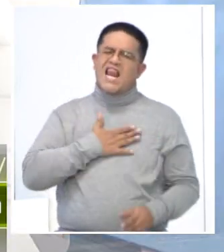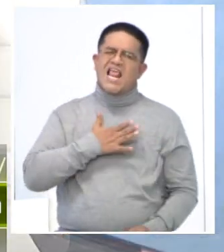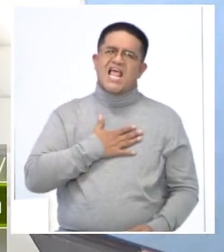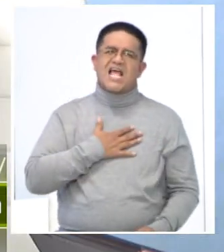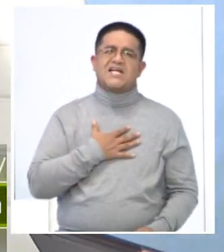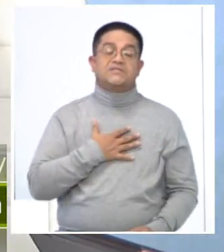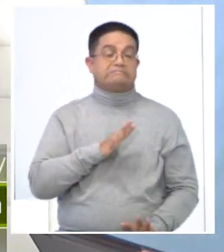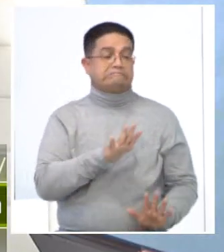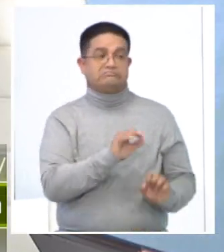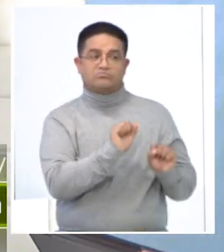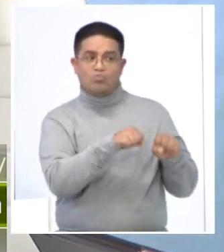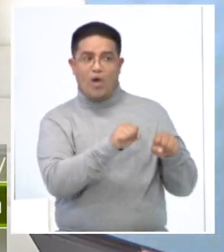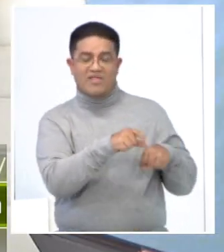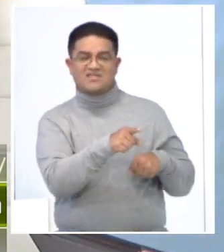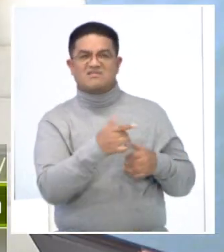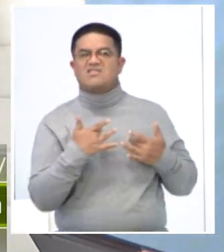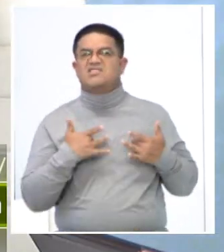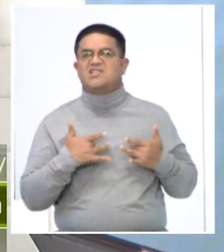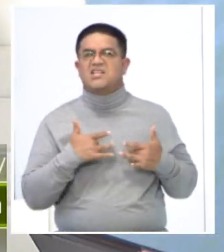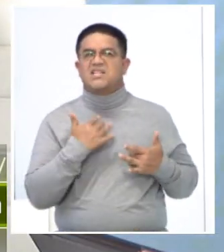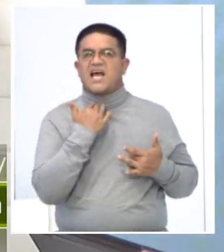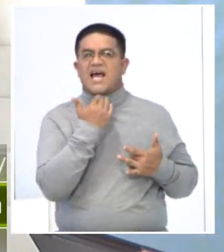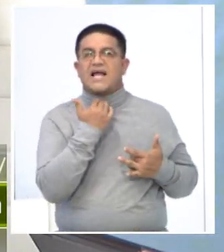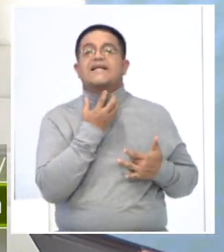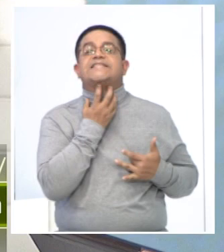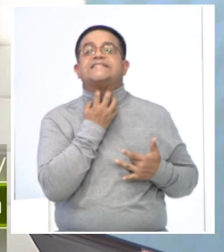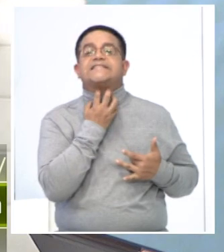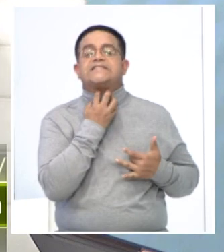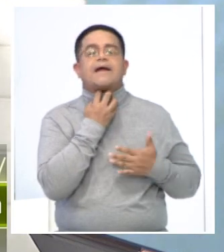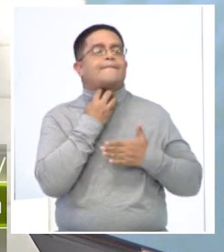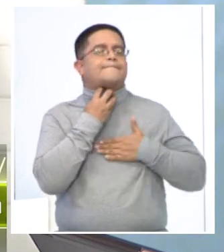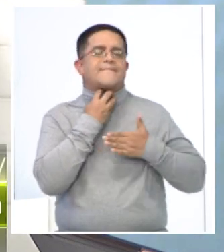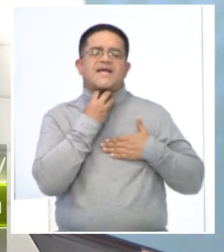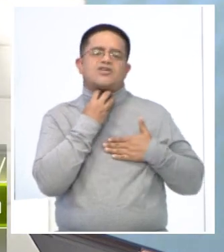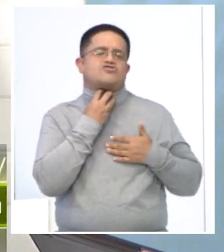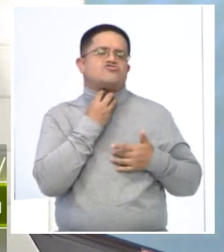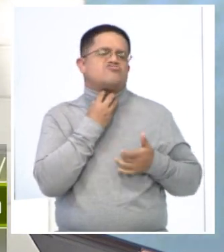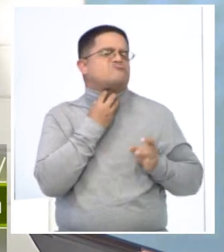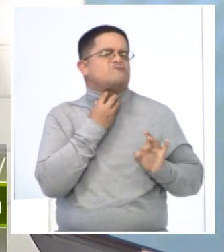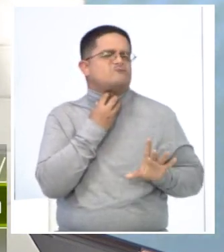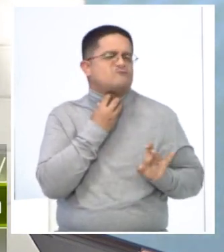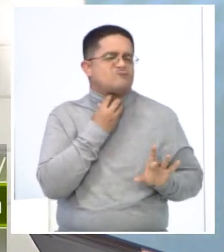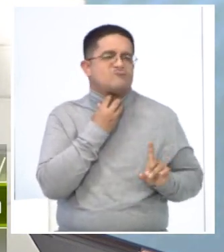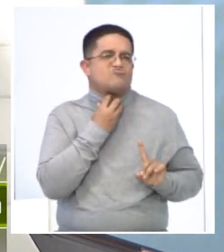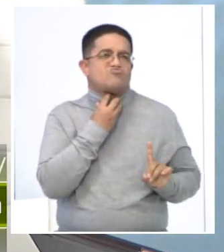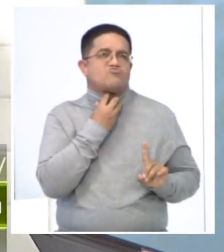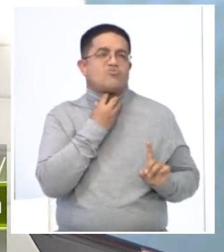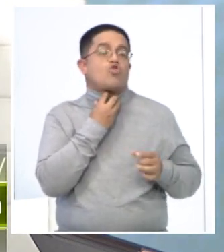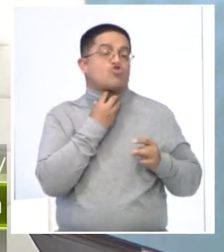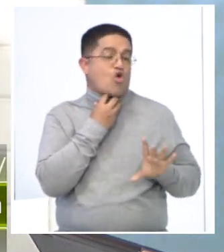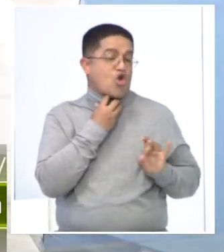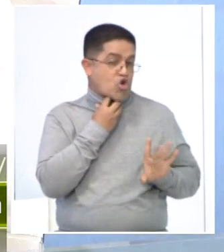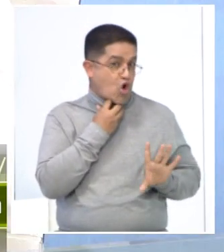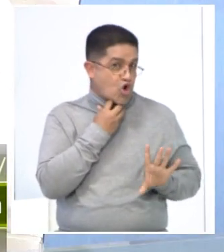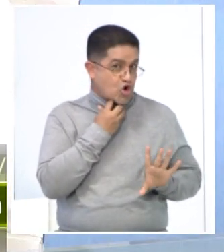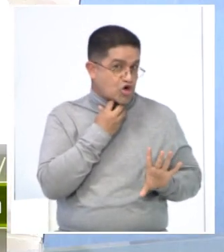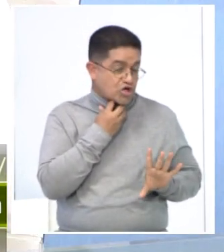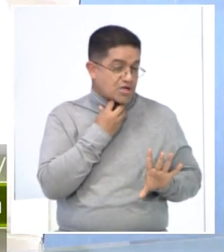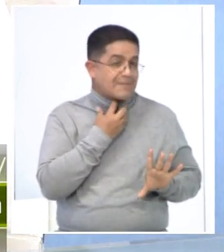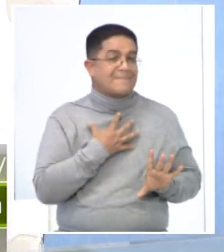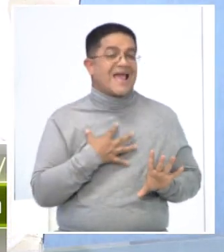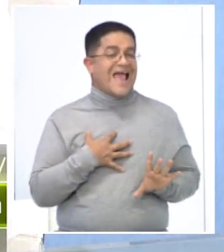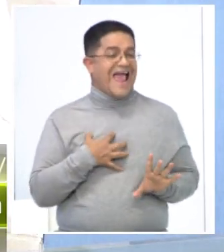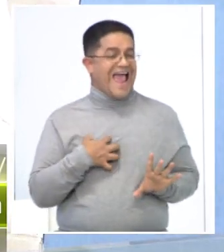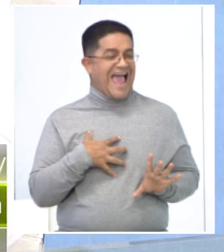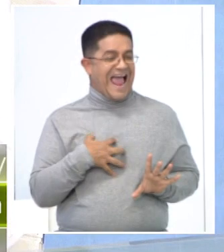el pecho probablemente Griselda Te arde la garganta el pecho Generalmente no arde no tenemos ese tipo DEA olor dolor